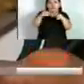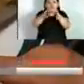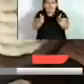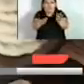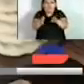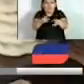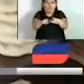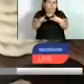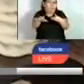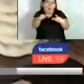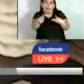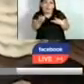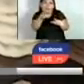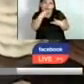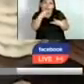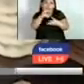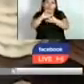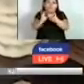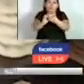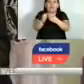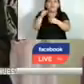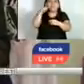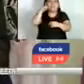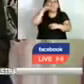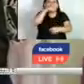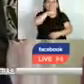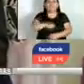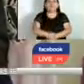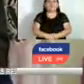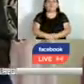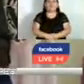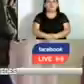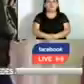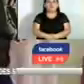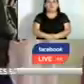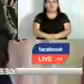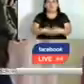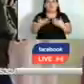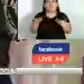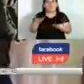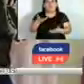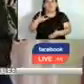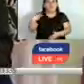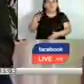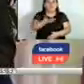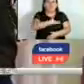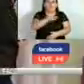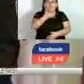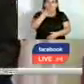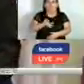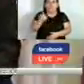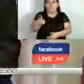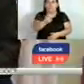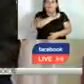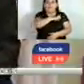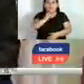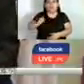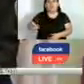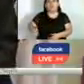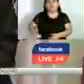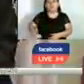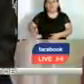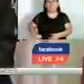tamales y otros productos a base de elote. Déjeme decirles de que para nosotros realmente como salvadoreños